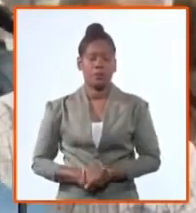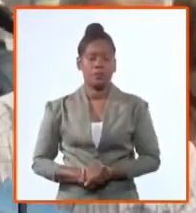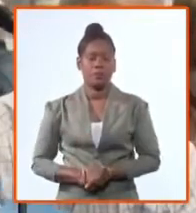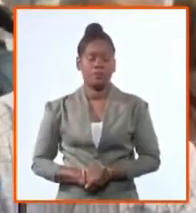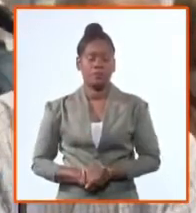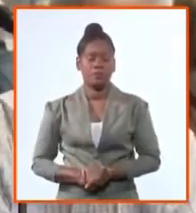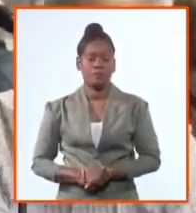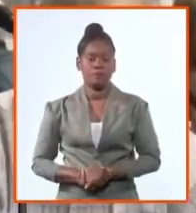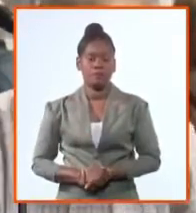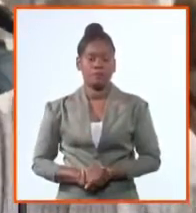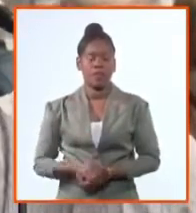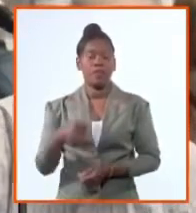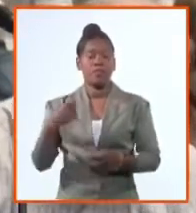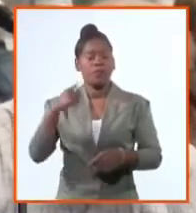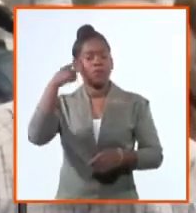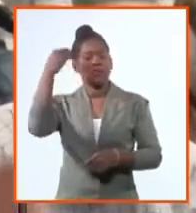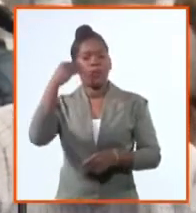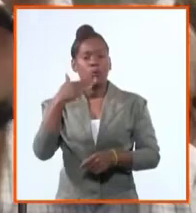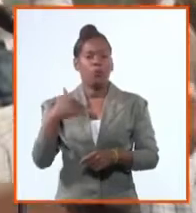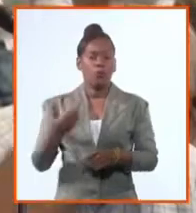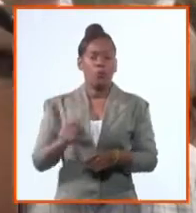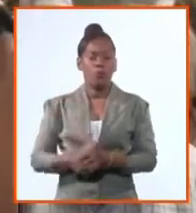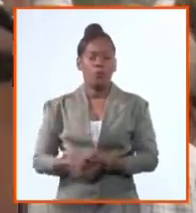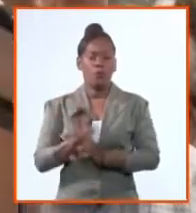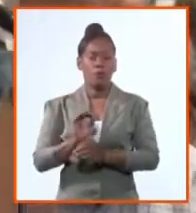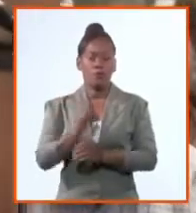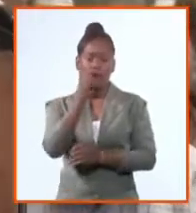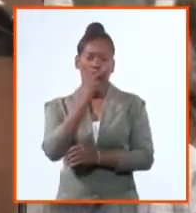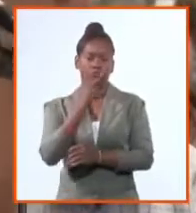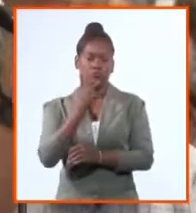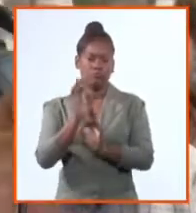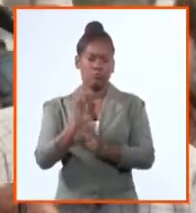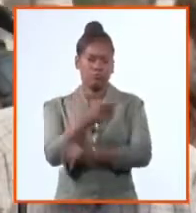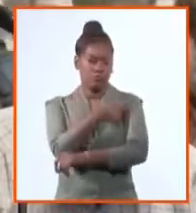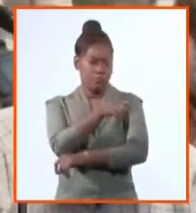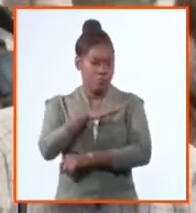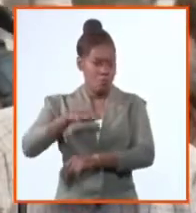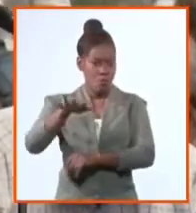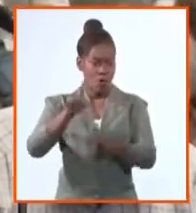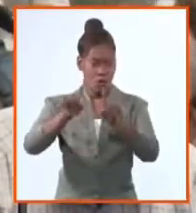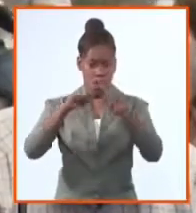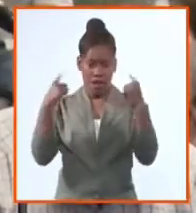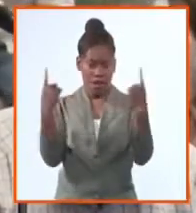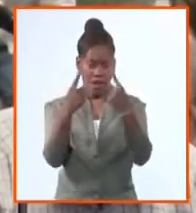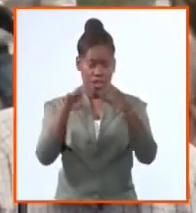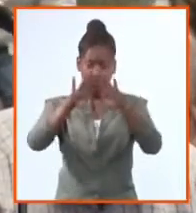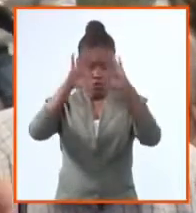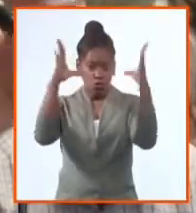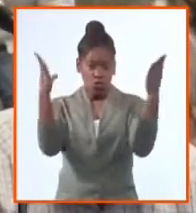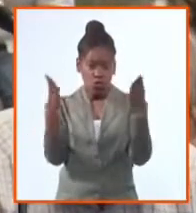nuestro pueblo en sentido general. De nuestro pueblo en sentido general.